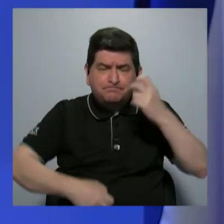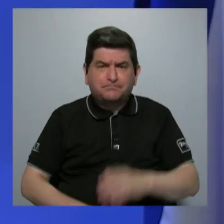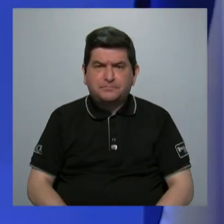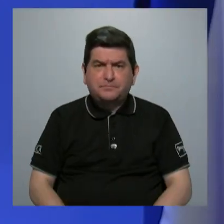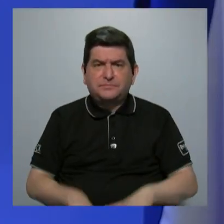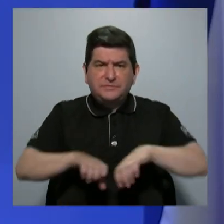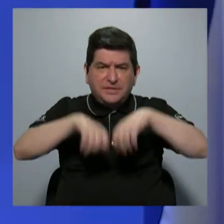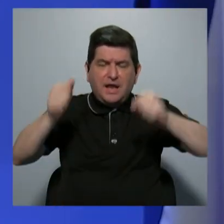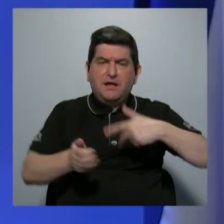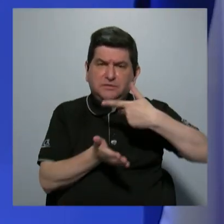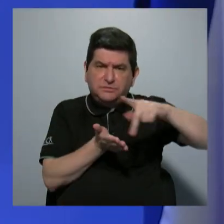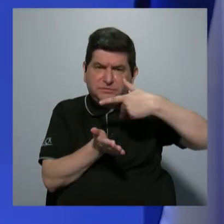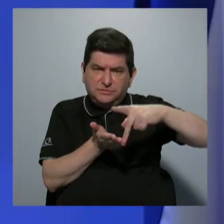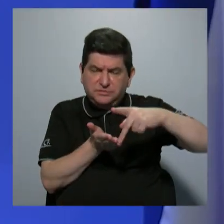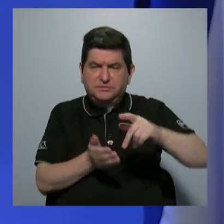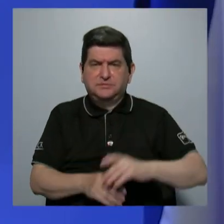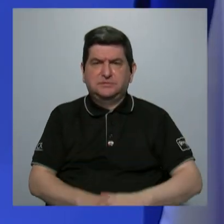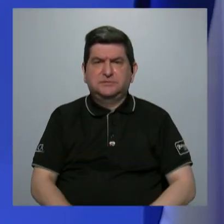régimen salarial,